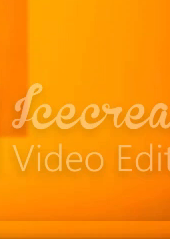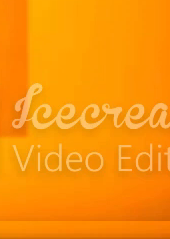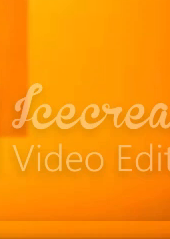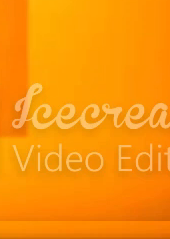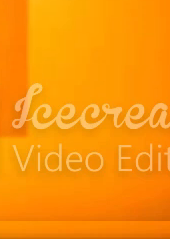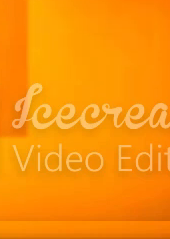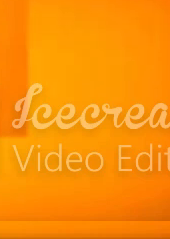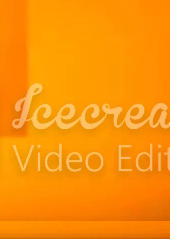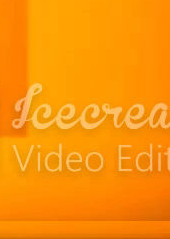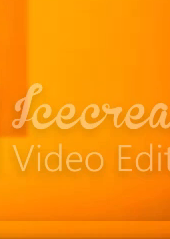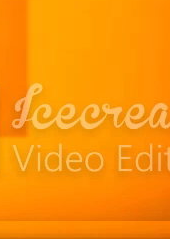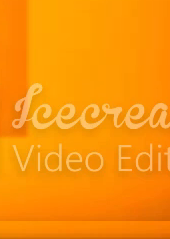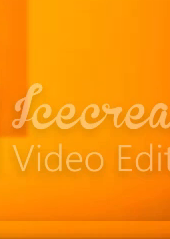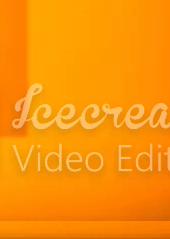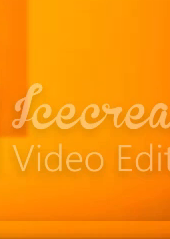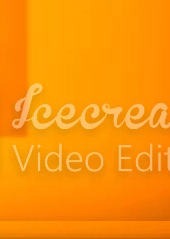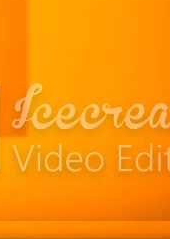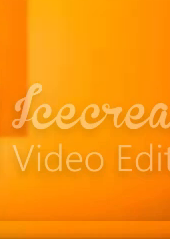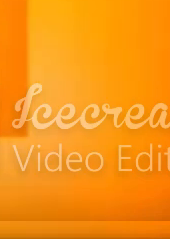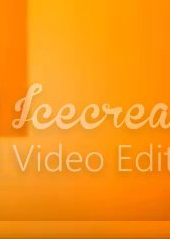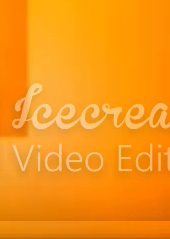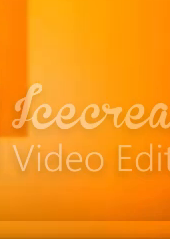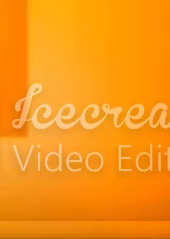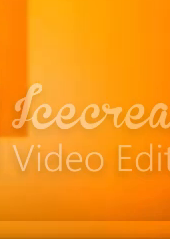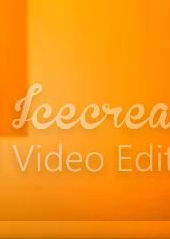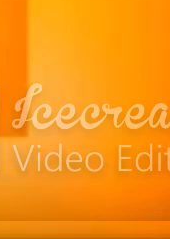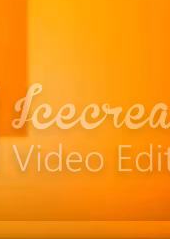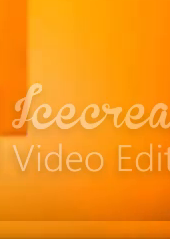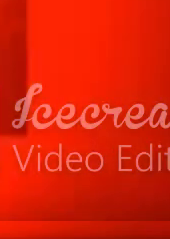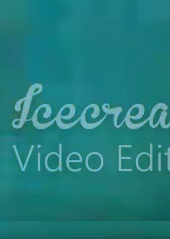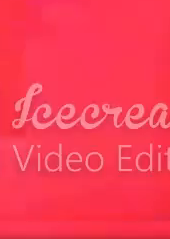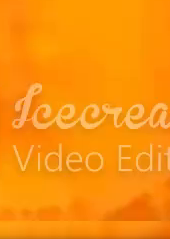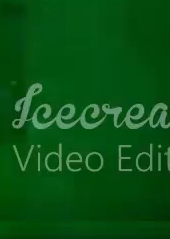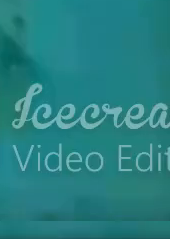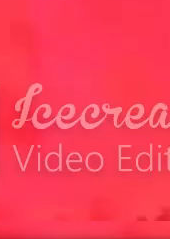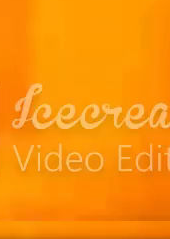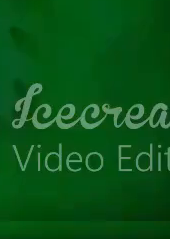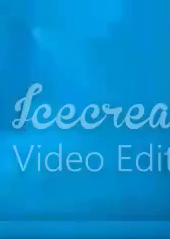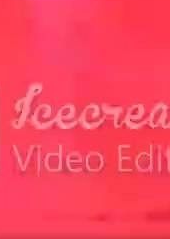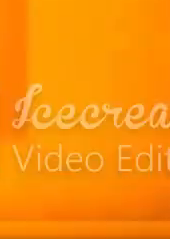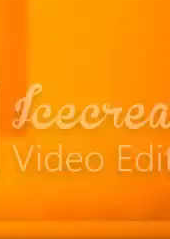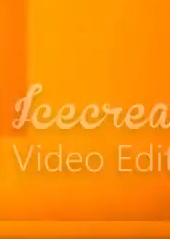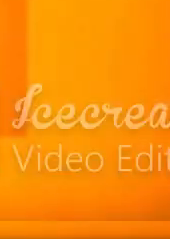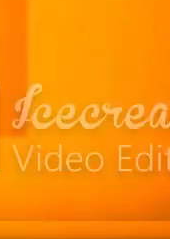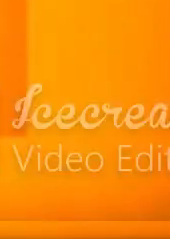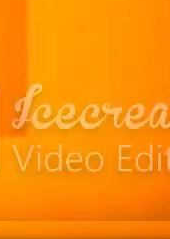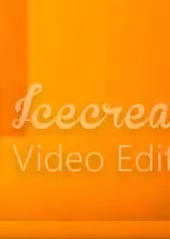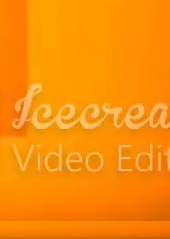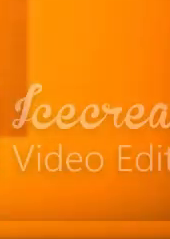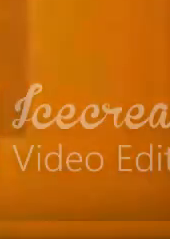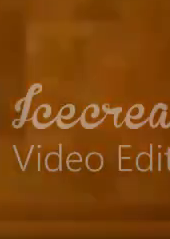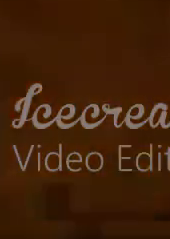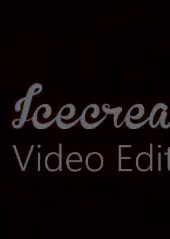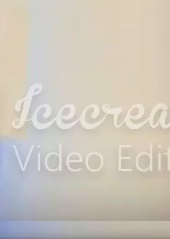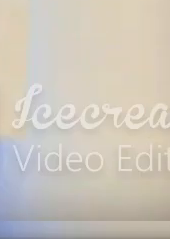Que la plática se ponga interesante, jocosa y estimulante. Dicharacherías.